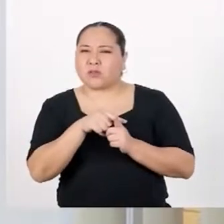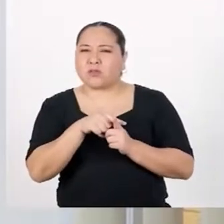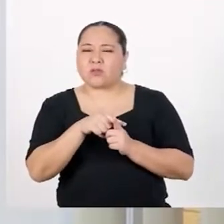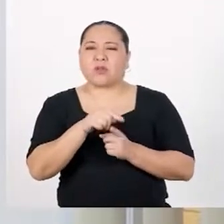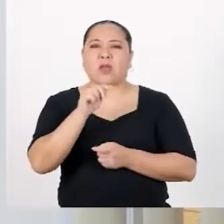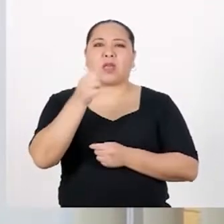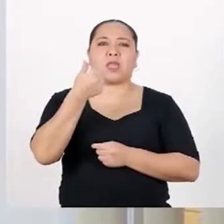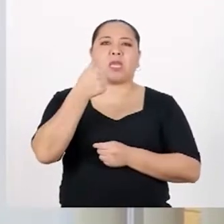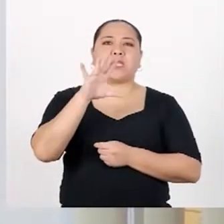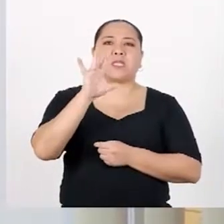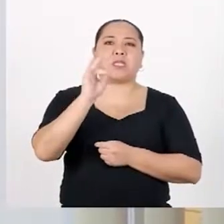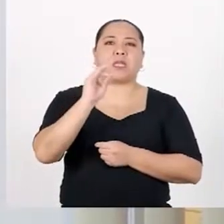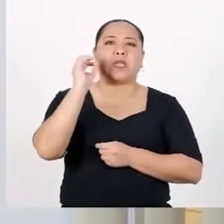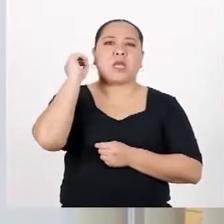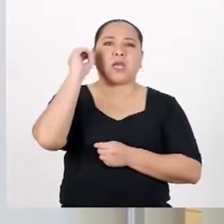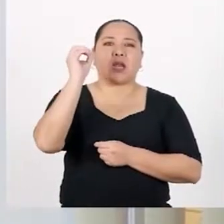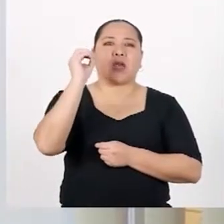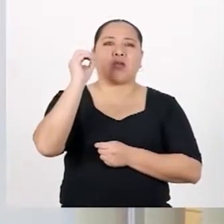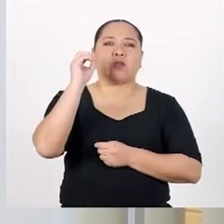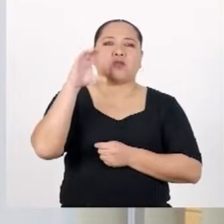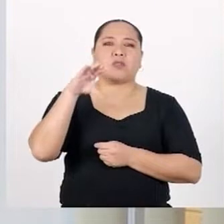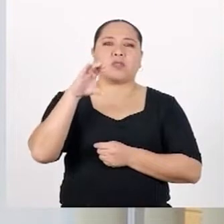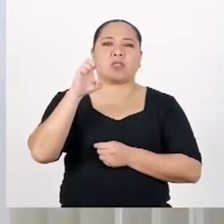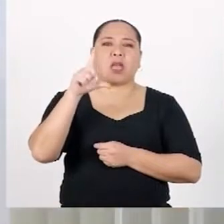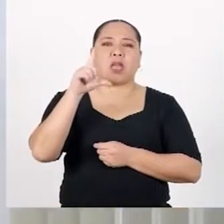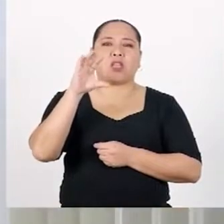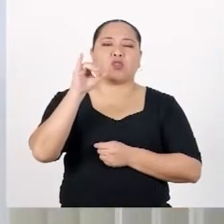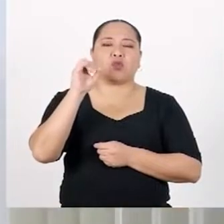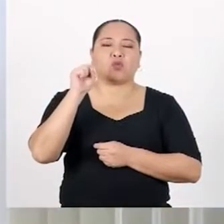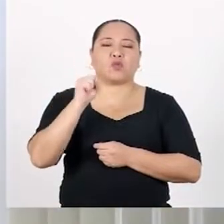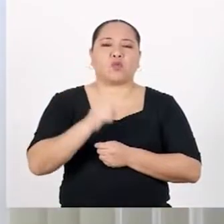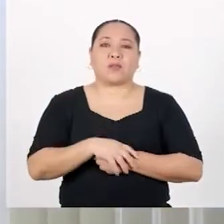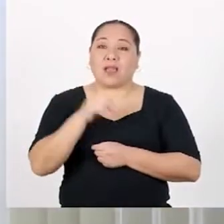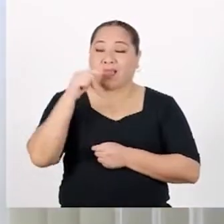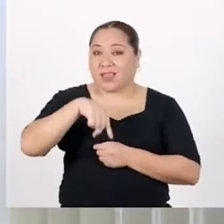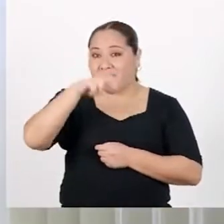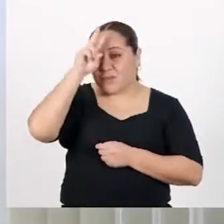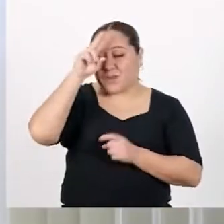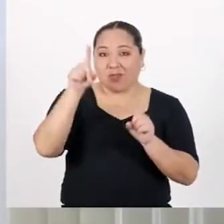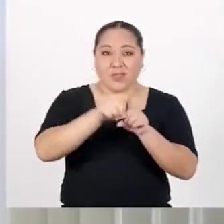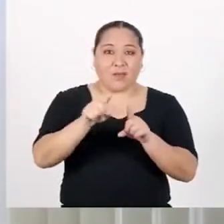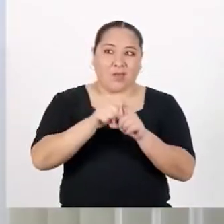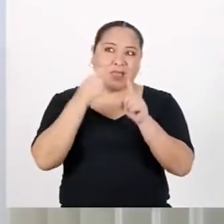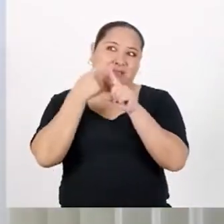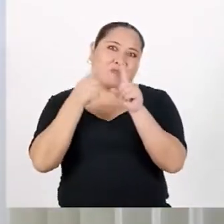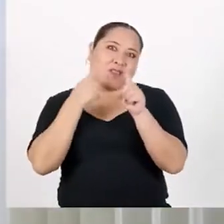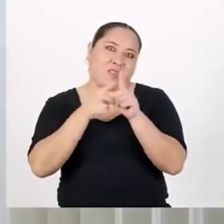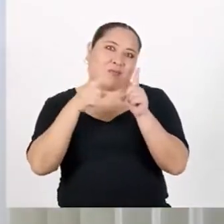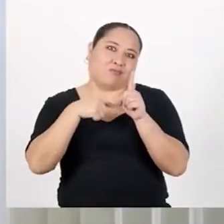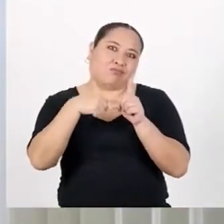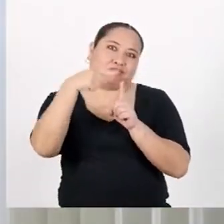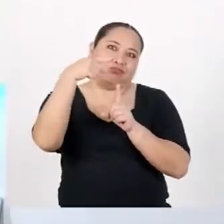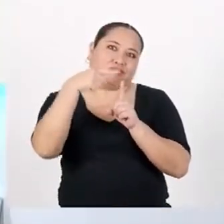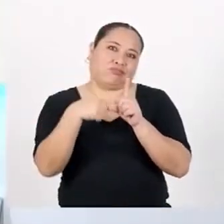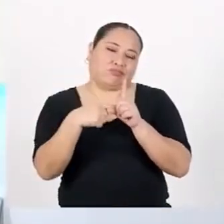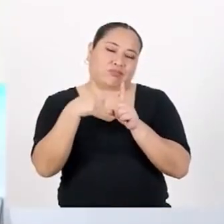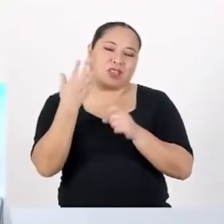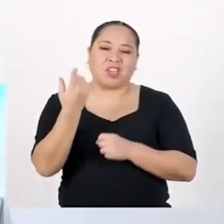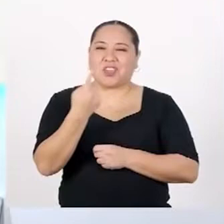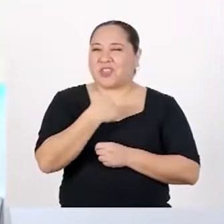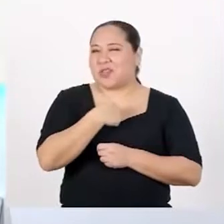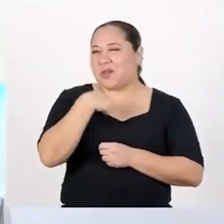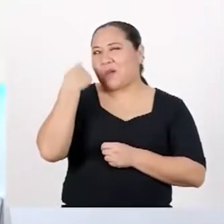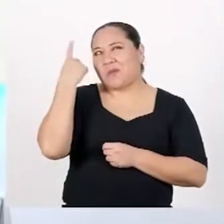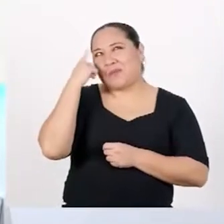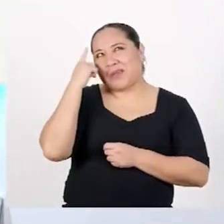aproximadamente a 17 grados Celsius. En el Perú también tenemos distintas temperaturas. Y